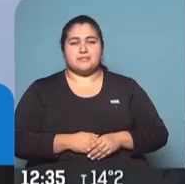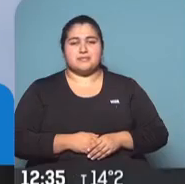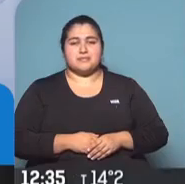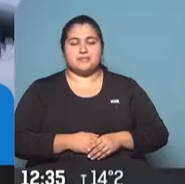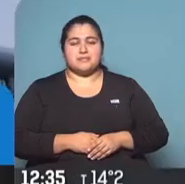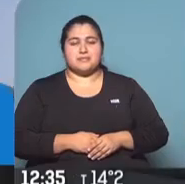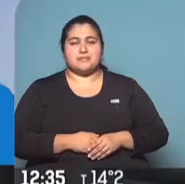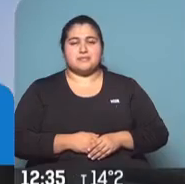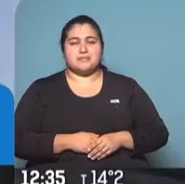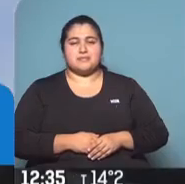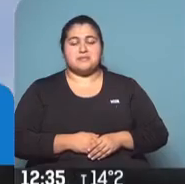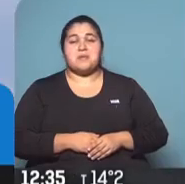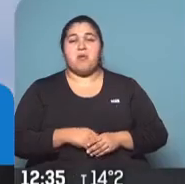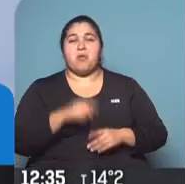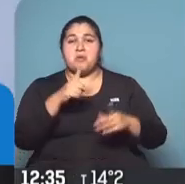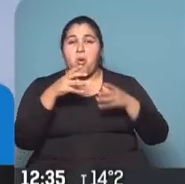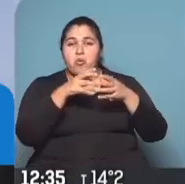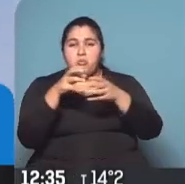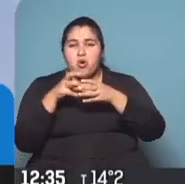concluyendo a visión